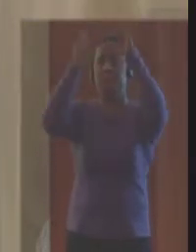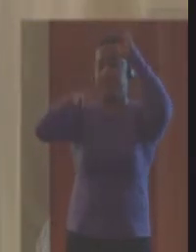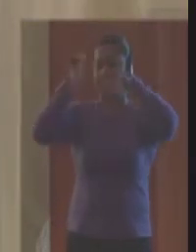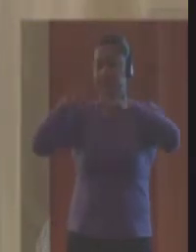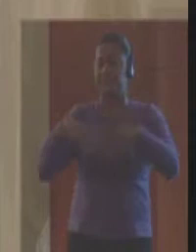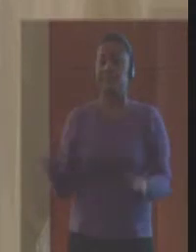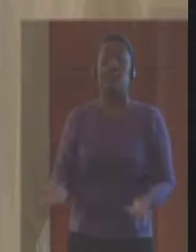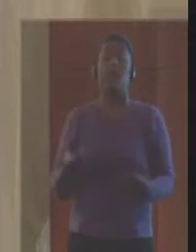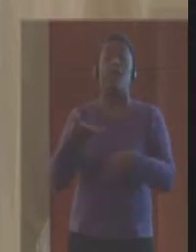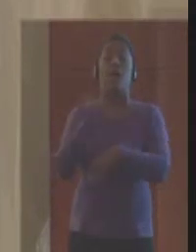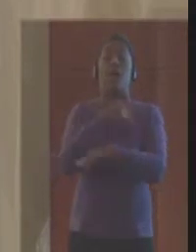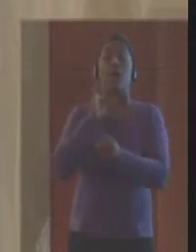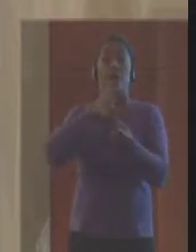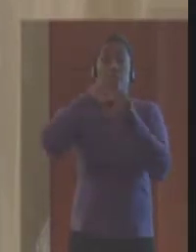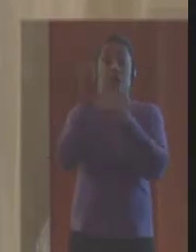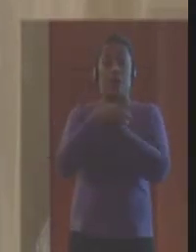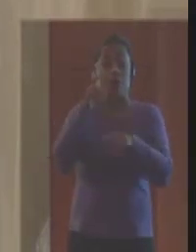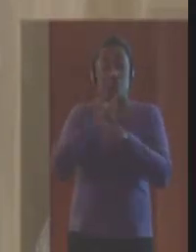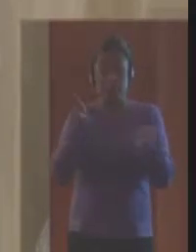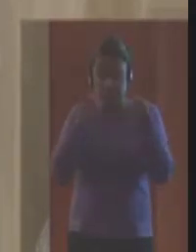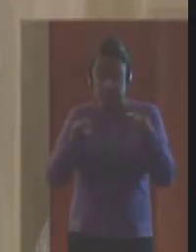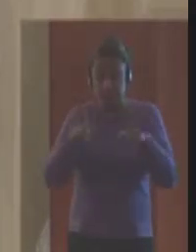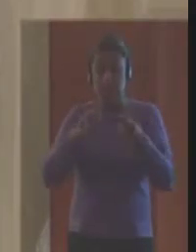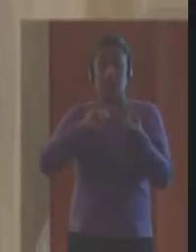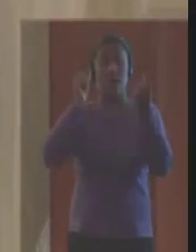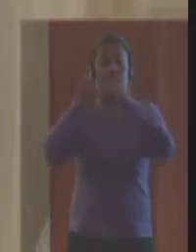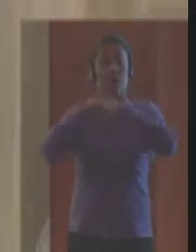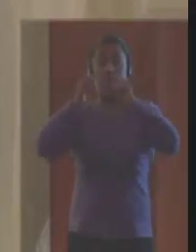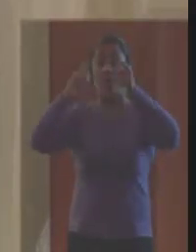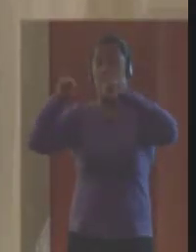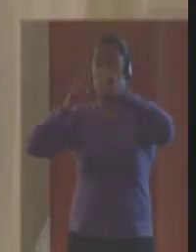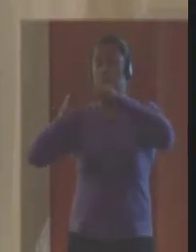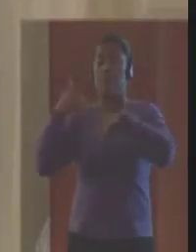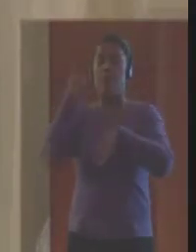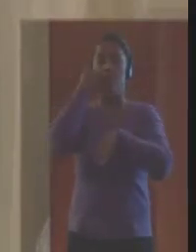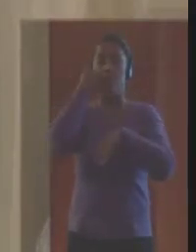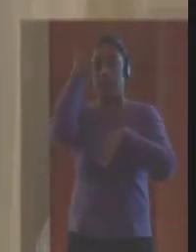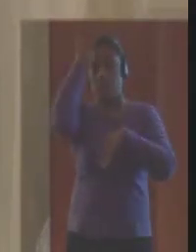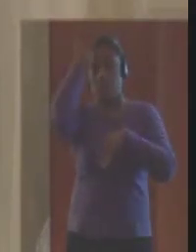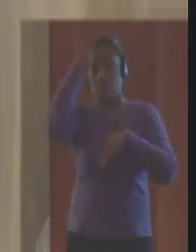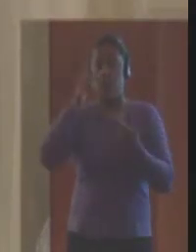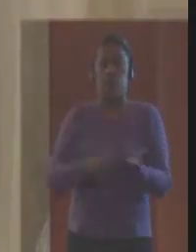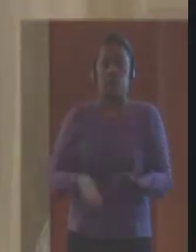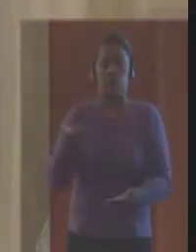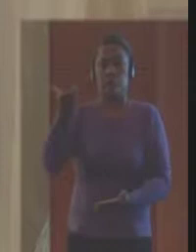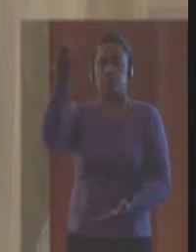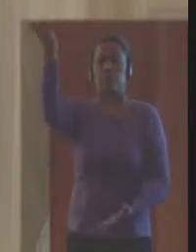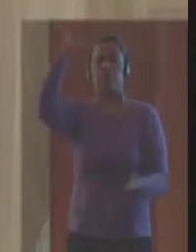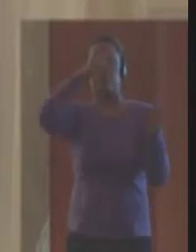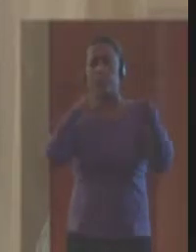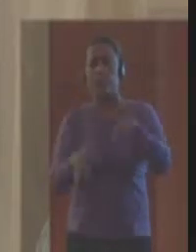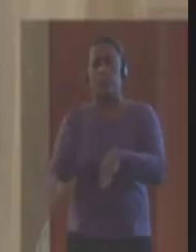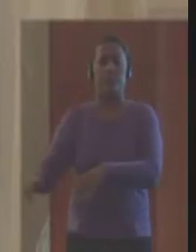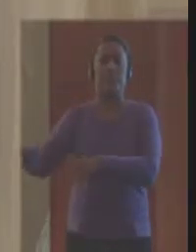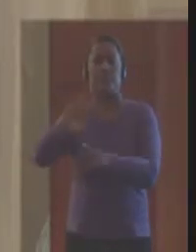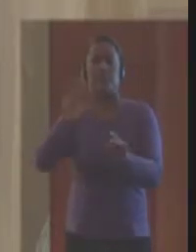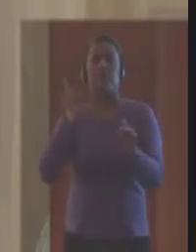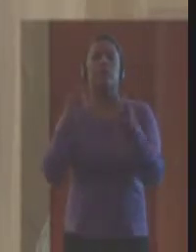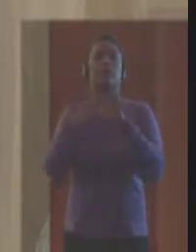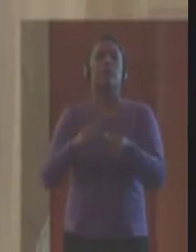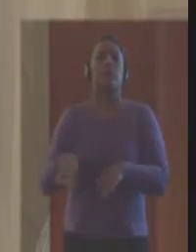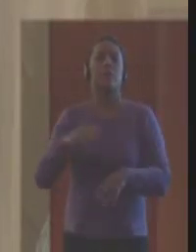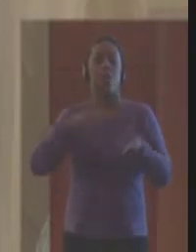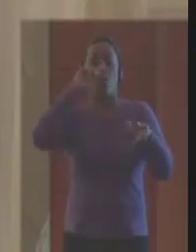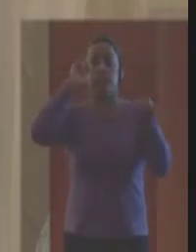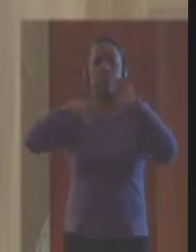nos indican efectivamente lo que son las variaciones de temperatura y precipitación. Con la información de